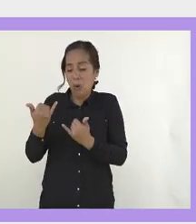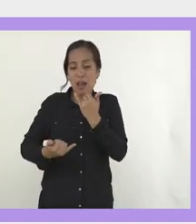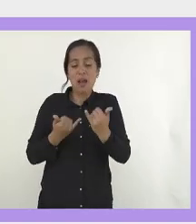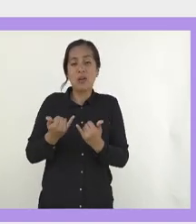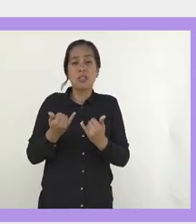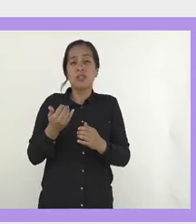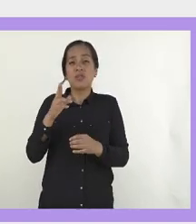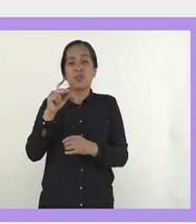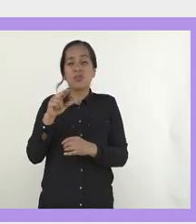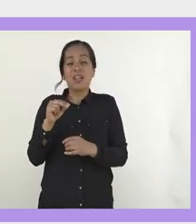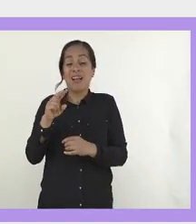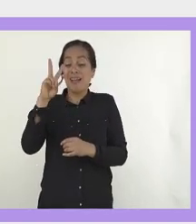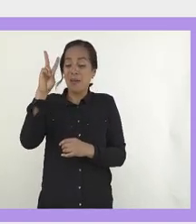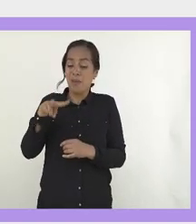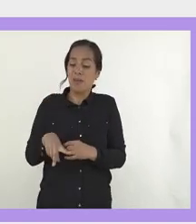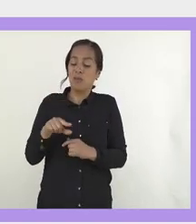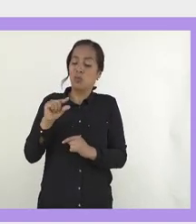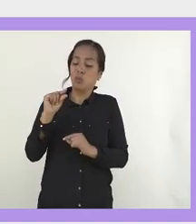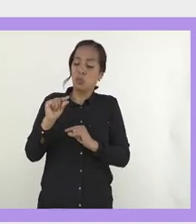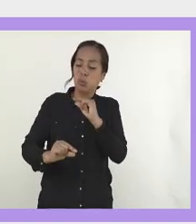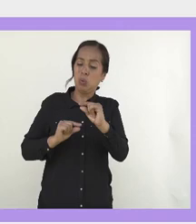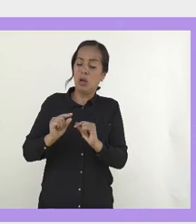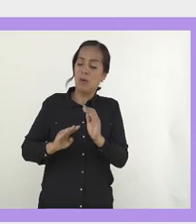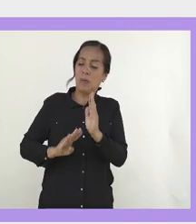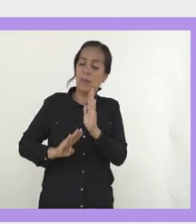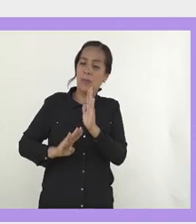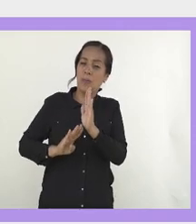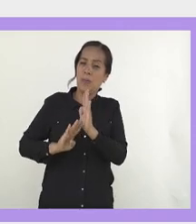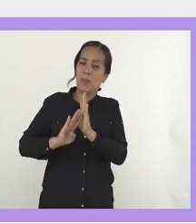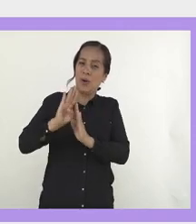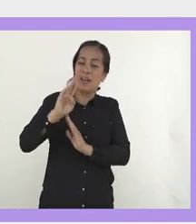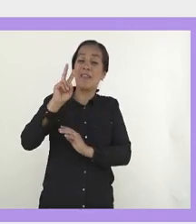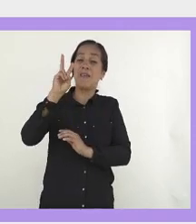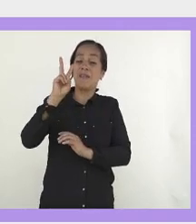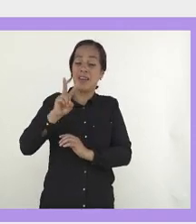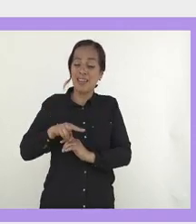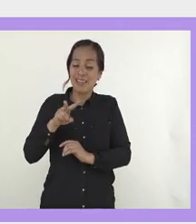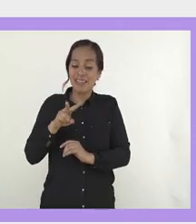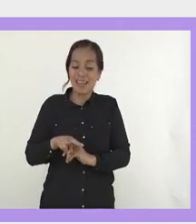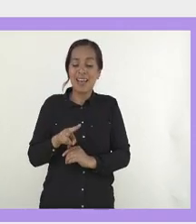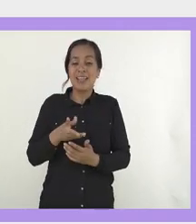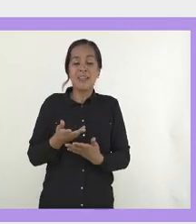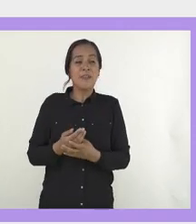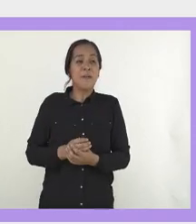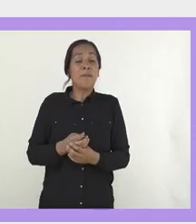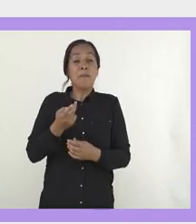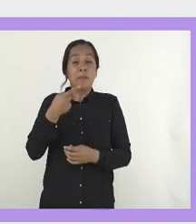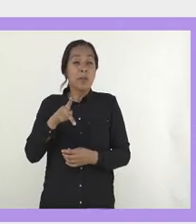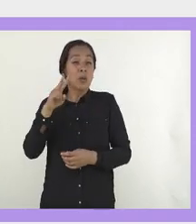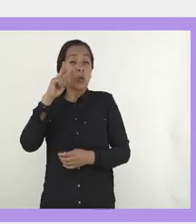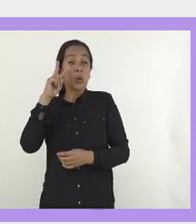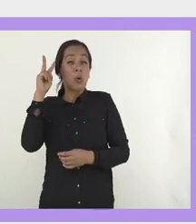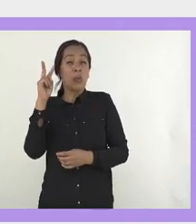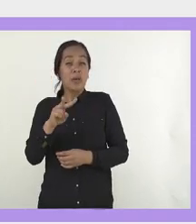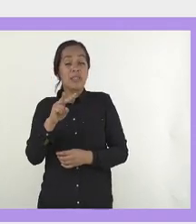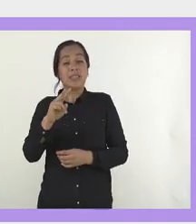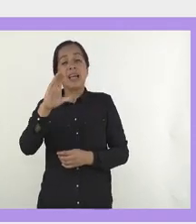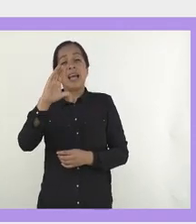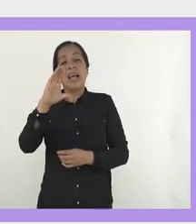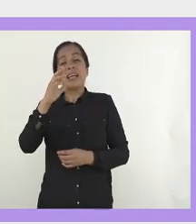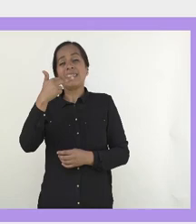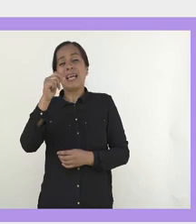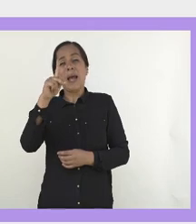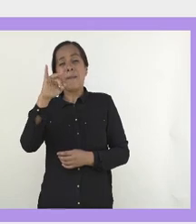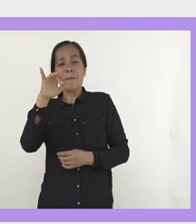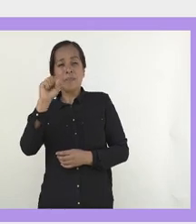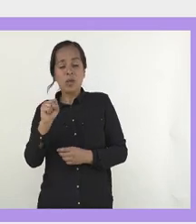pero es una realidad que que va avanzando que se está creyendo México no está fuera de esa conversación pero lo ves con los récords en Champions lo ves